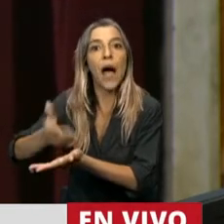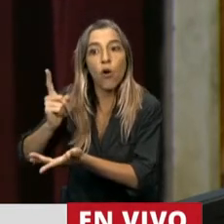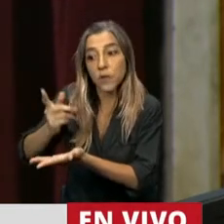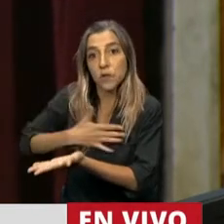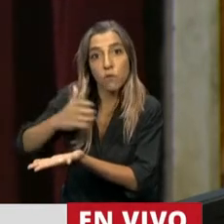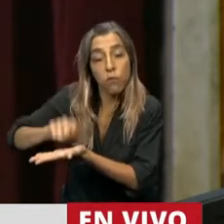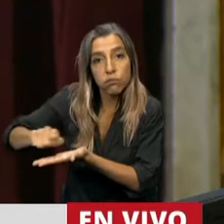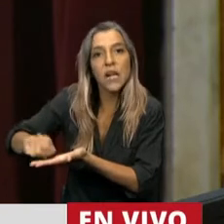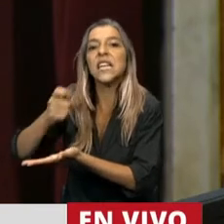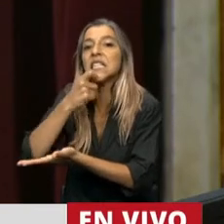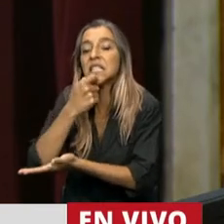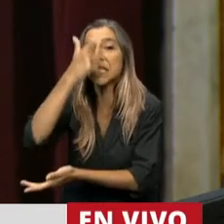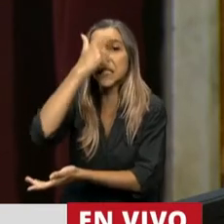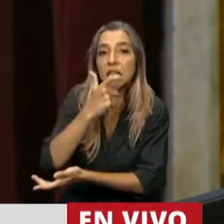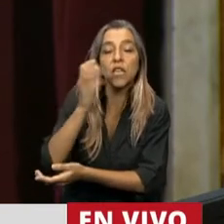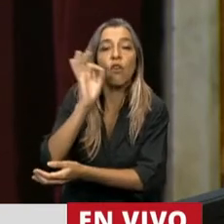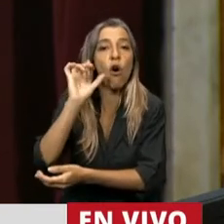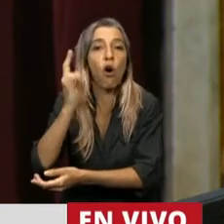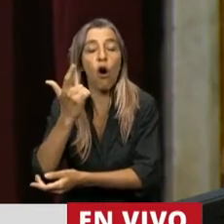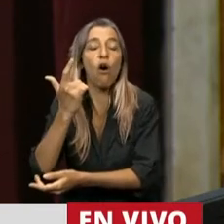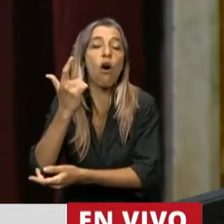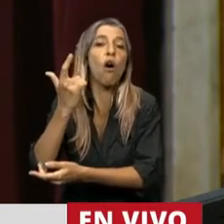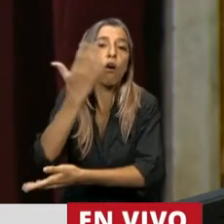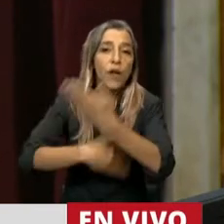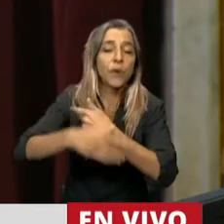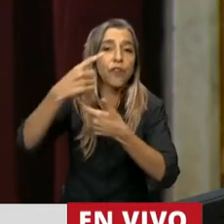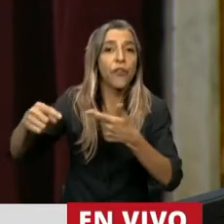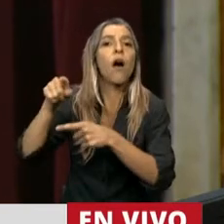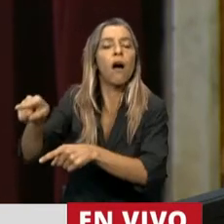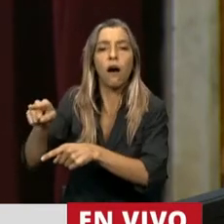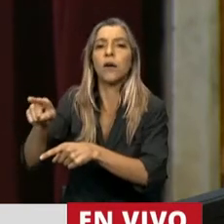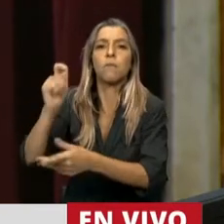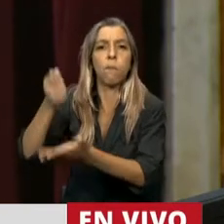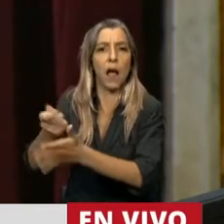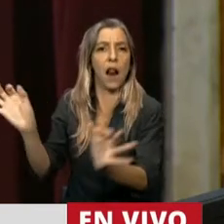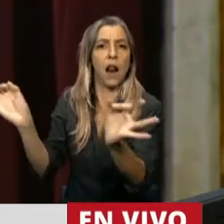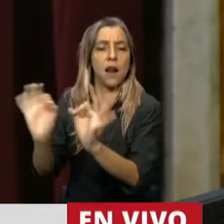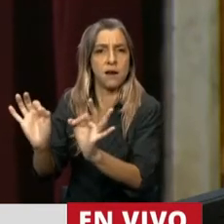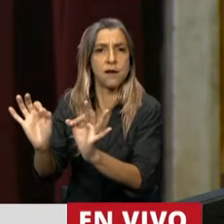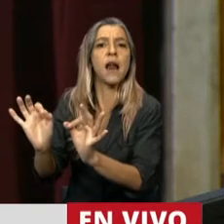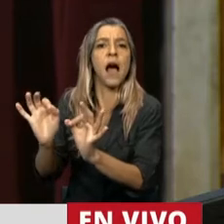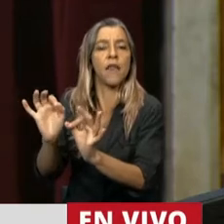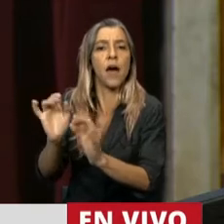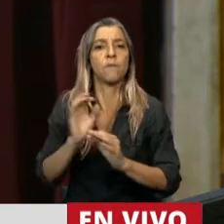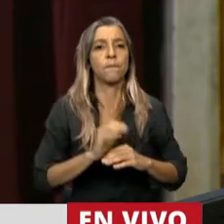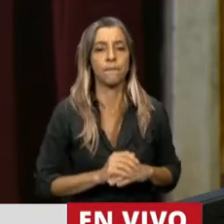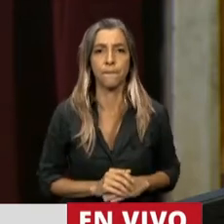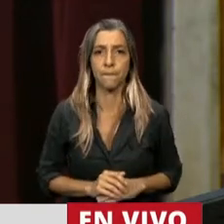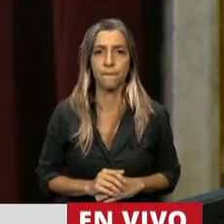u otras capacidades sensoriales que impidan acceder a la obra